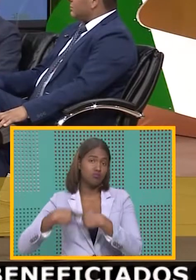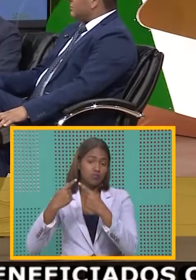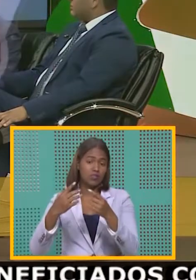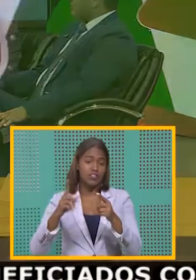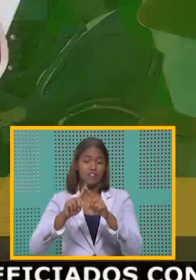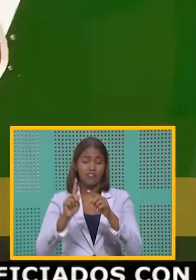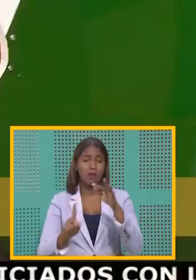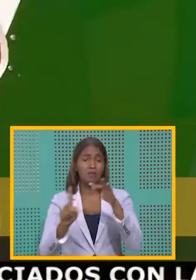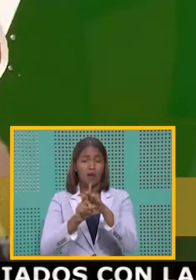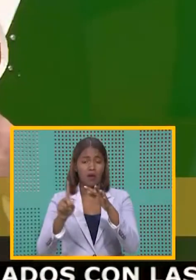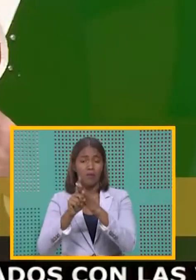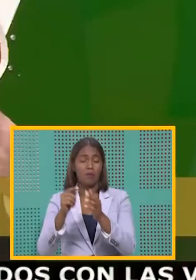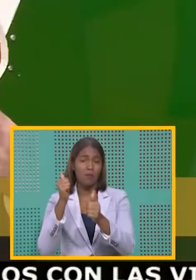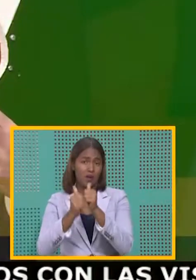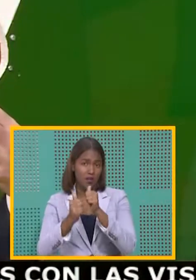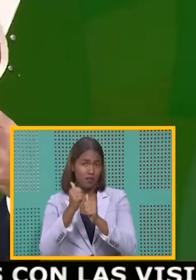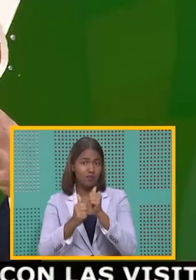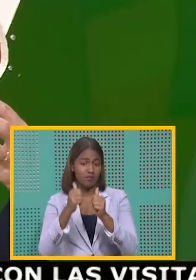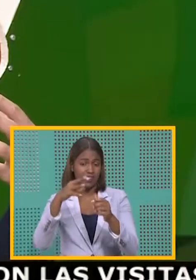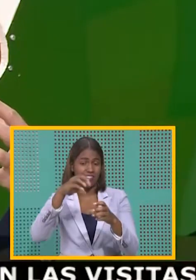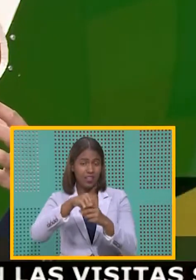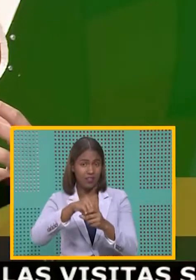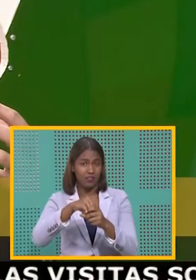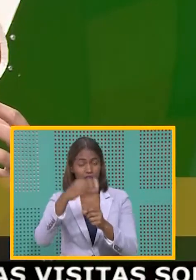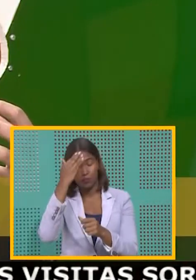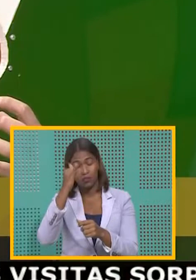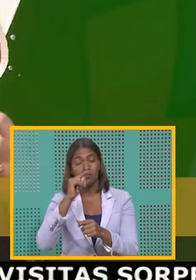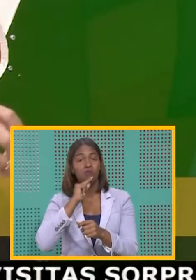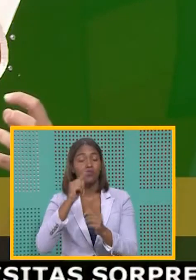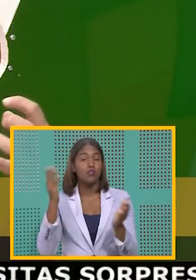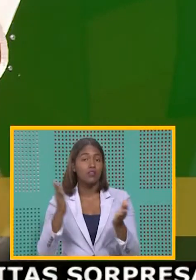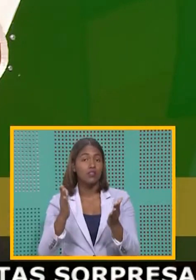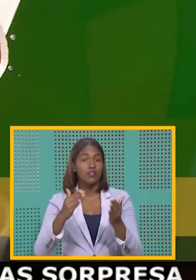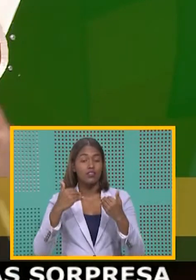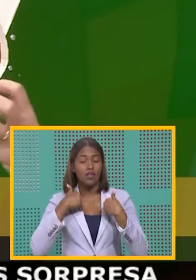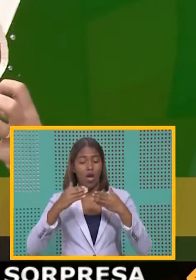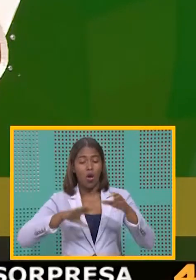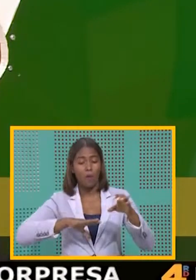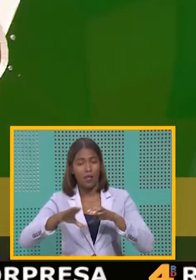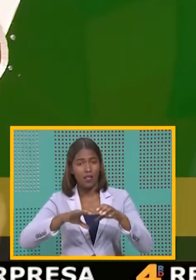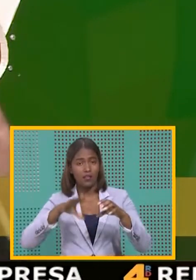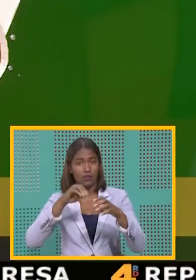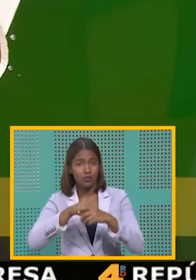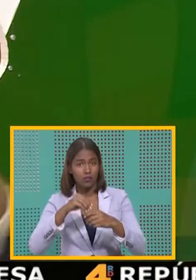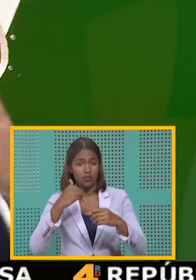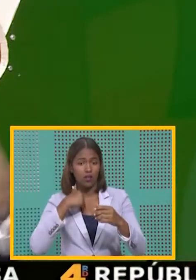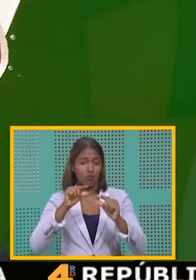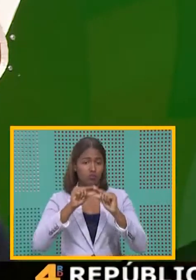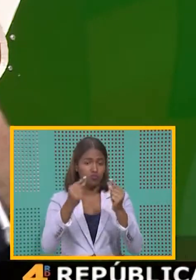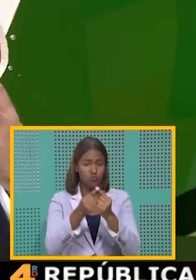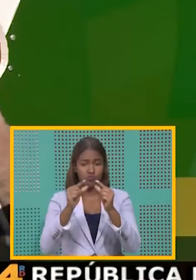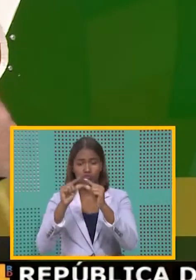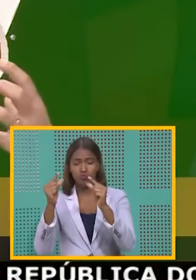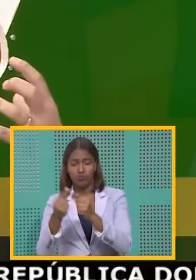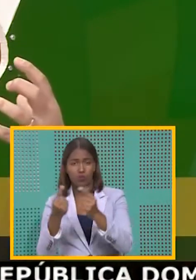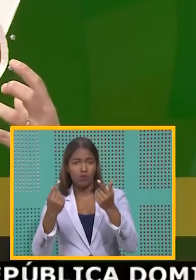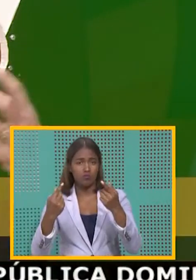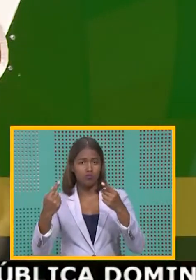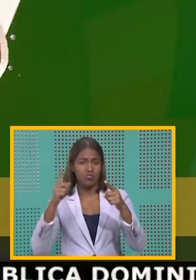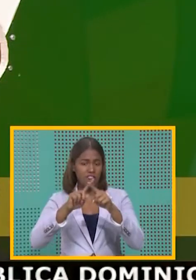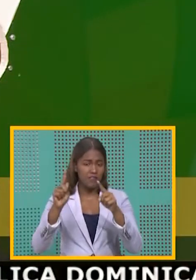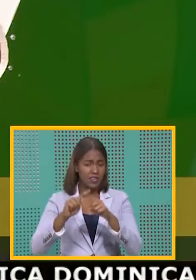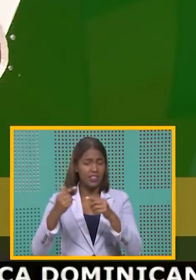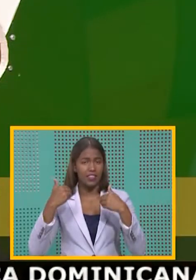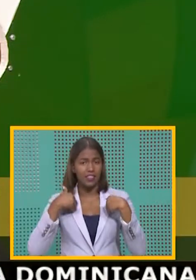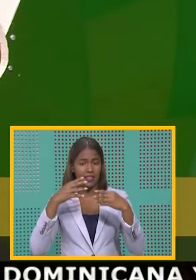conflictos internos. Sí. Porque se dan competencias duras entre grupos, corrientes,